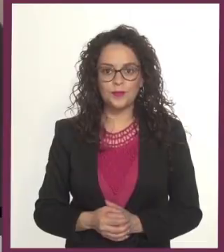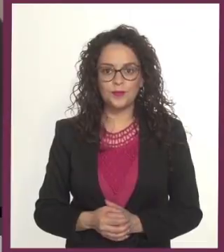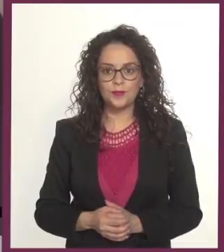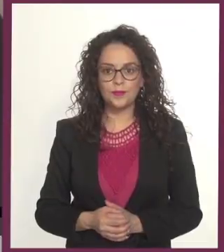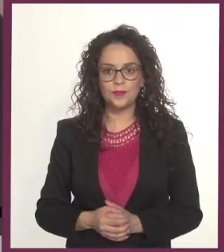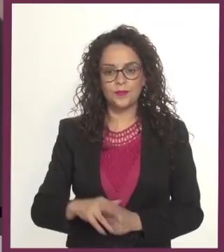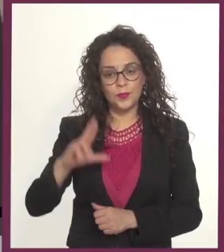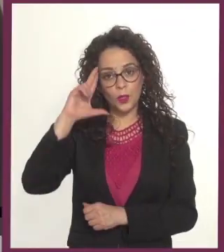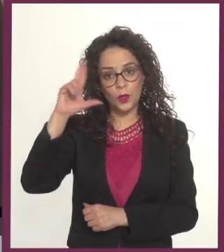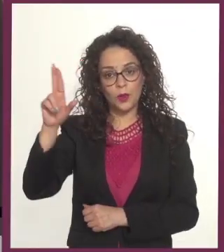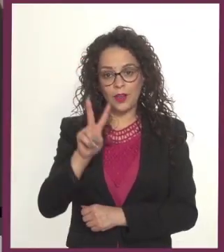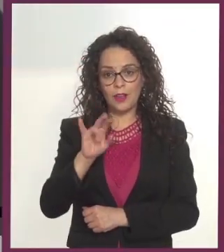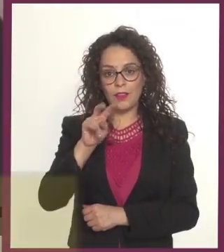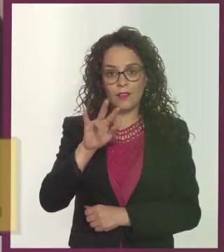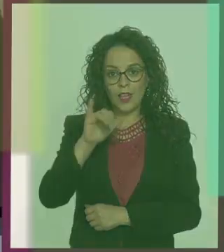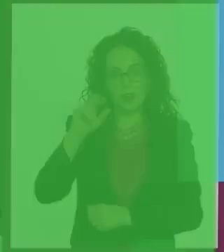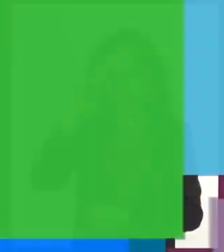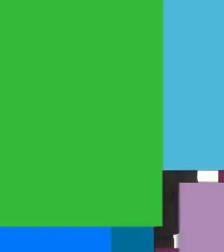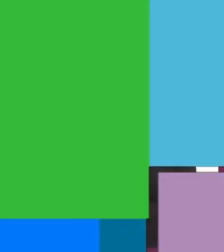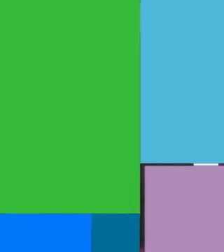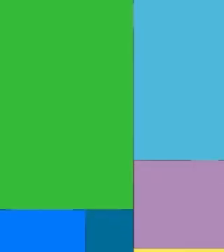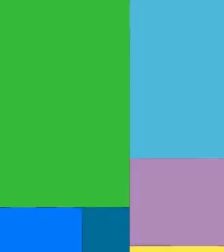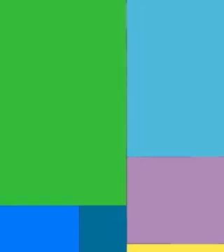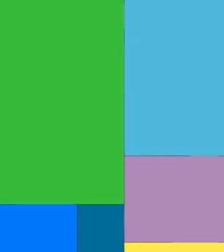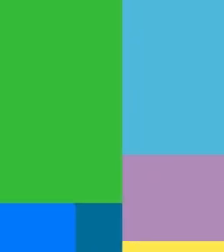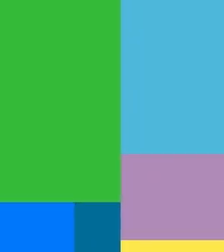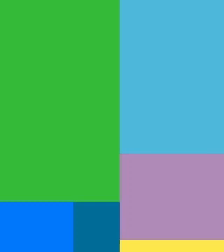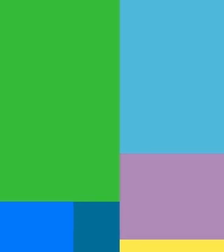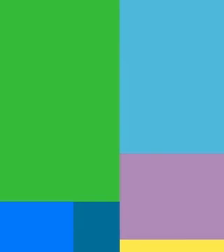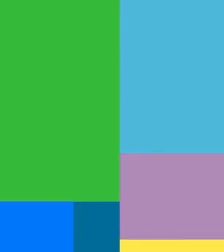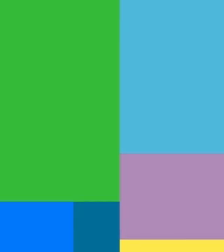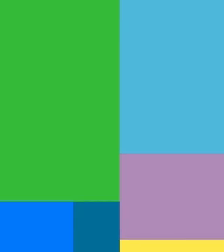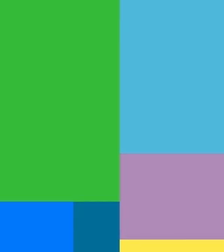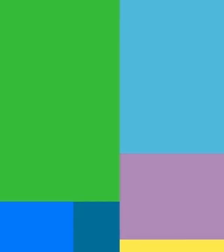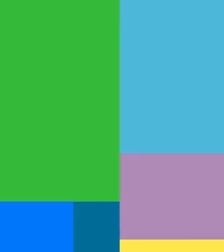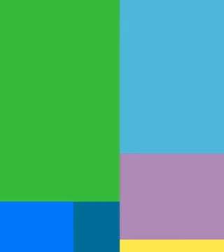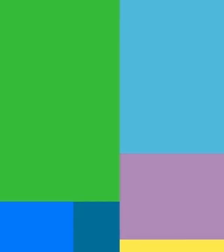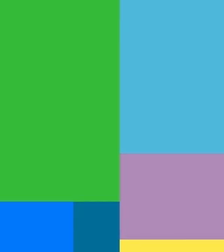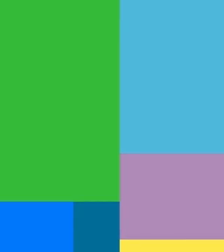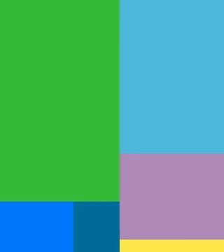Hola, Viviana. Hola, Hugo. Espero que estén muy bien.